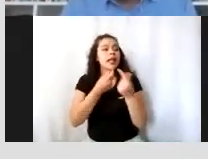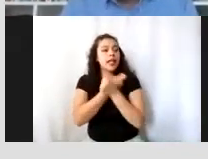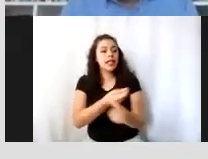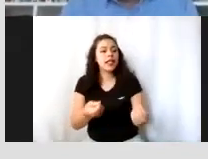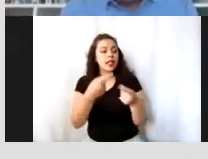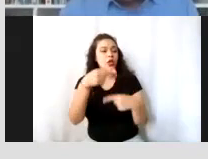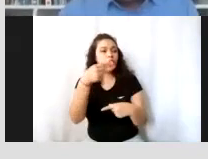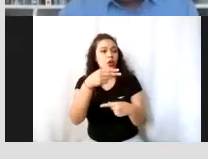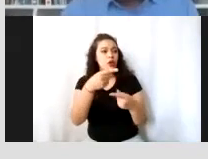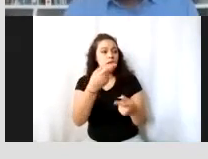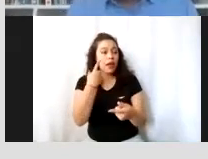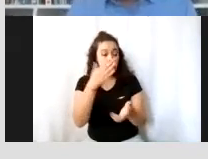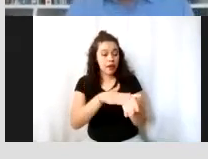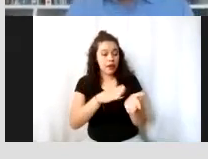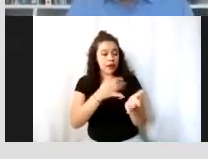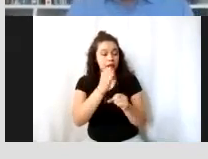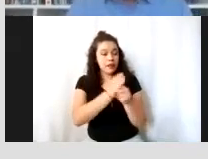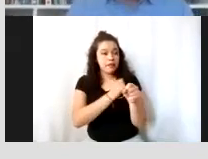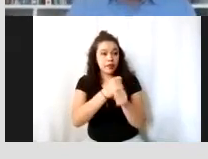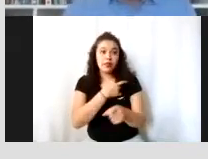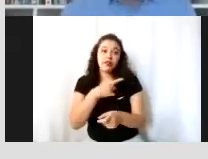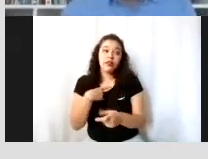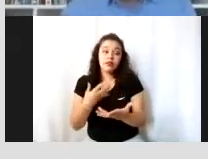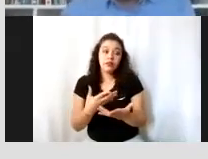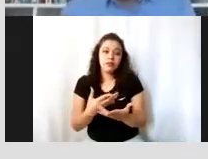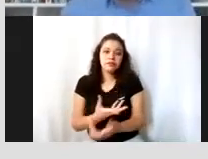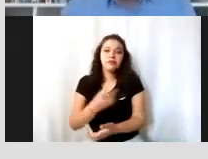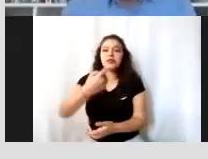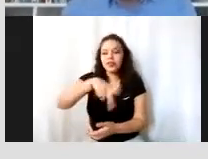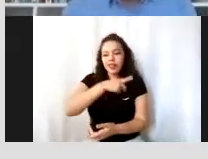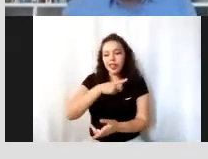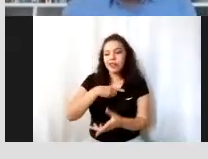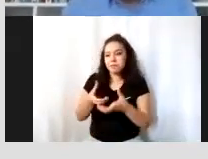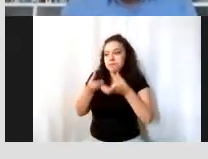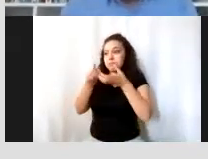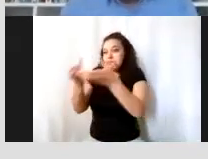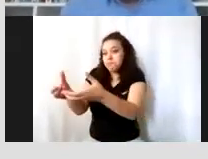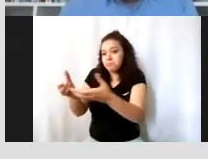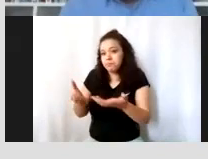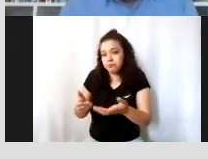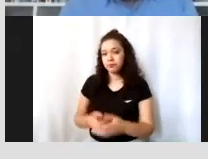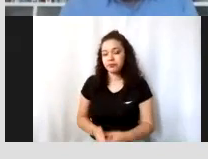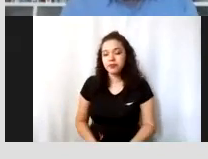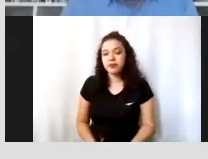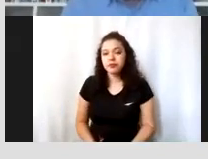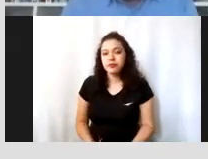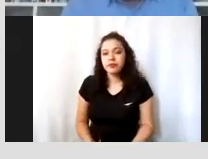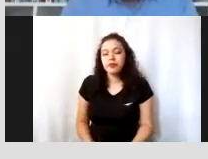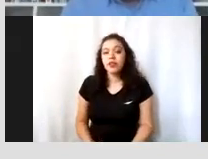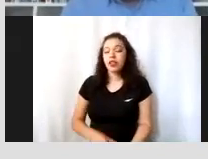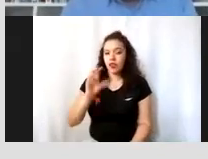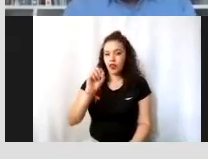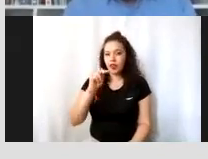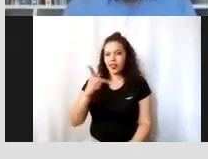persona, pues para hacer una investigación, y sí tendrían atribuciones. Ok, bien, esto en cuanto a